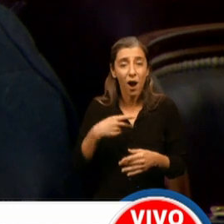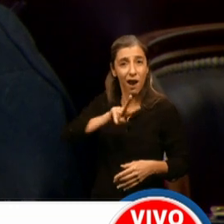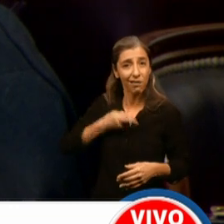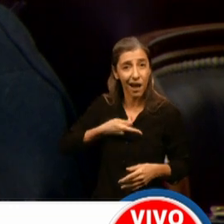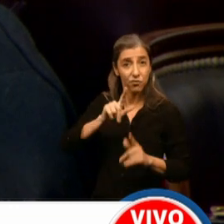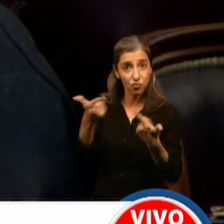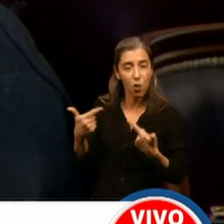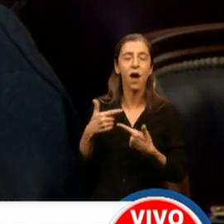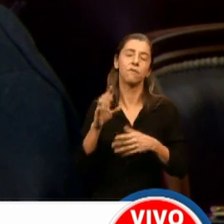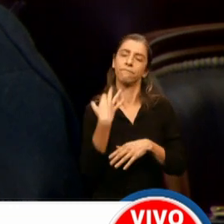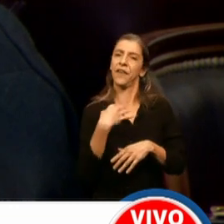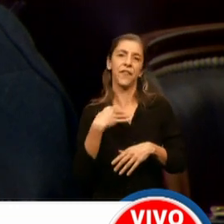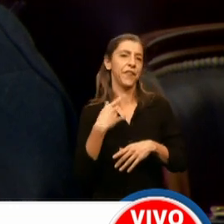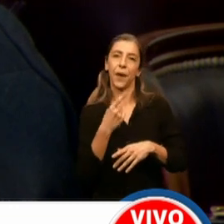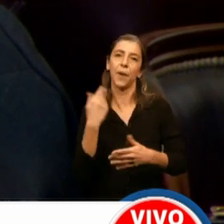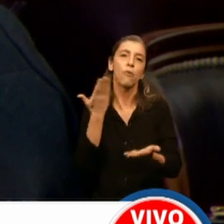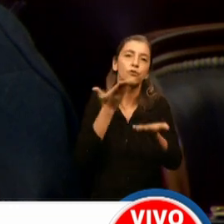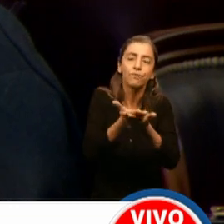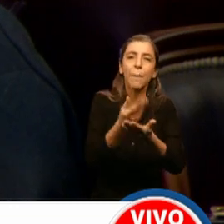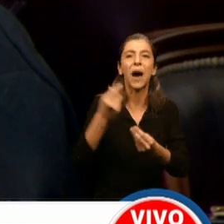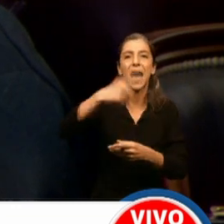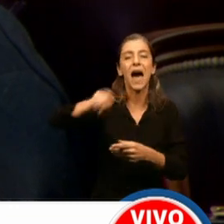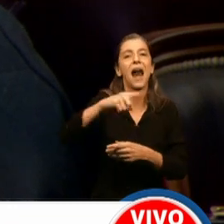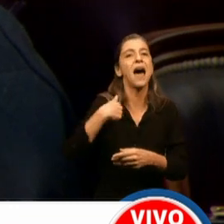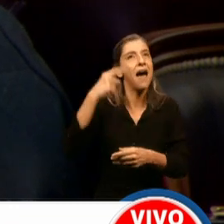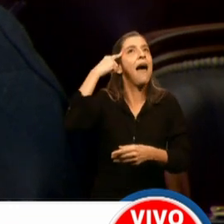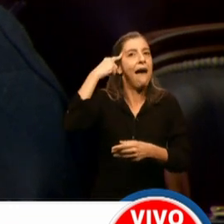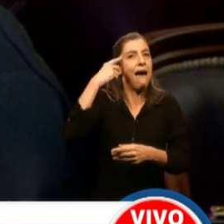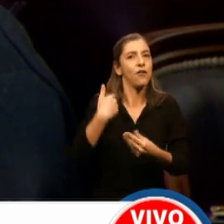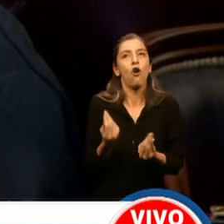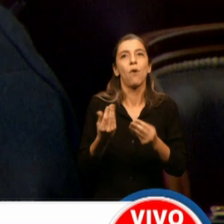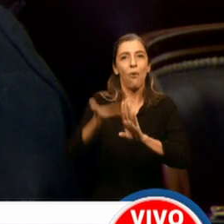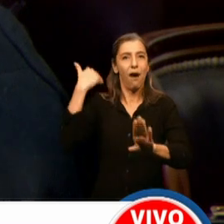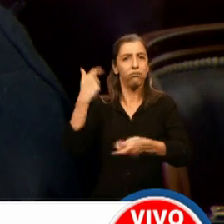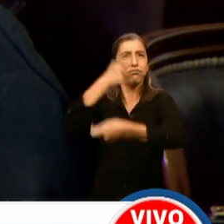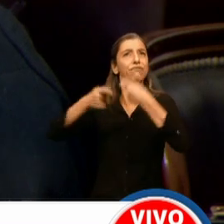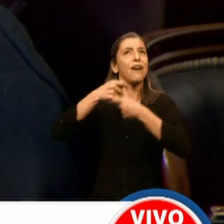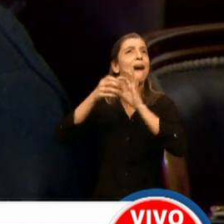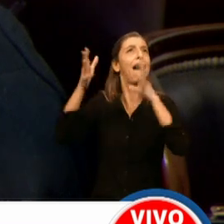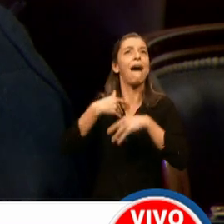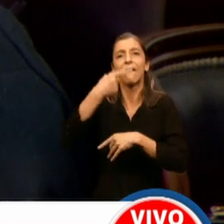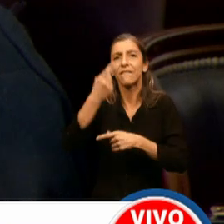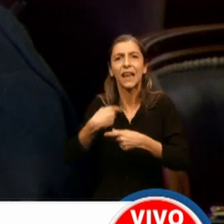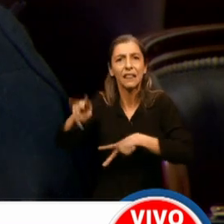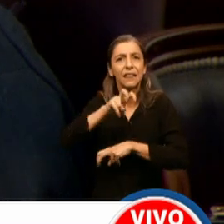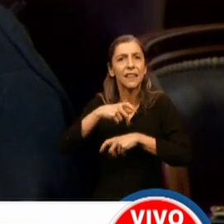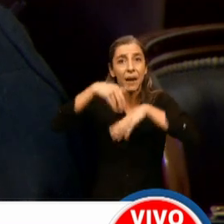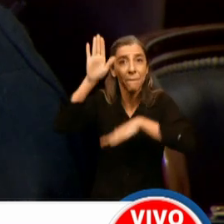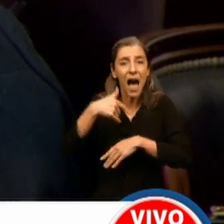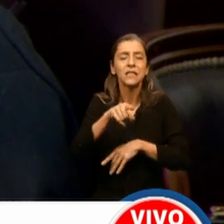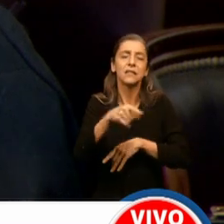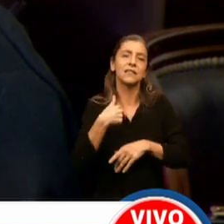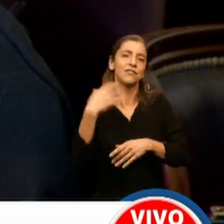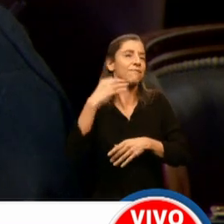viene a traer a recuperar esa vieja pregunta que el neoliberalismo quiso enterrar una y otra vez sobre el derecho a producir sentido a